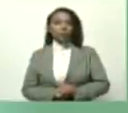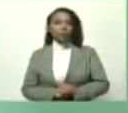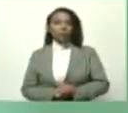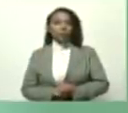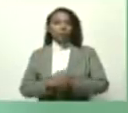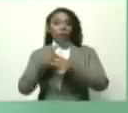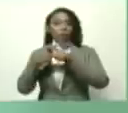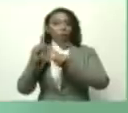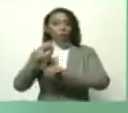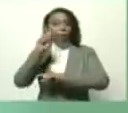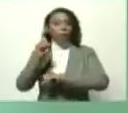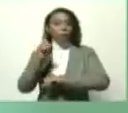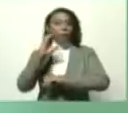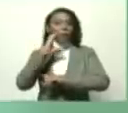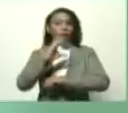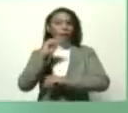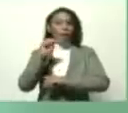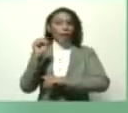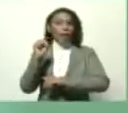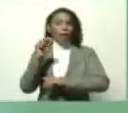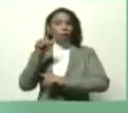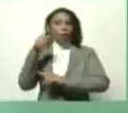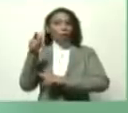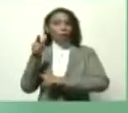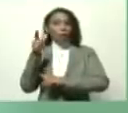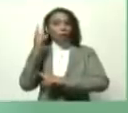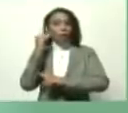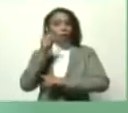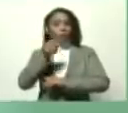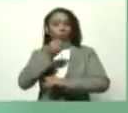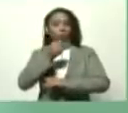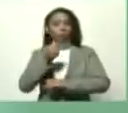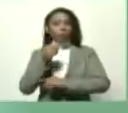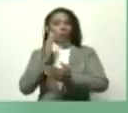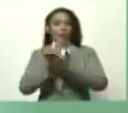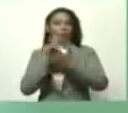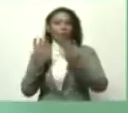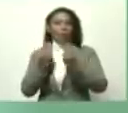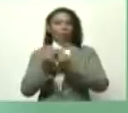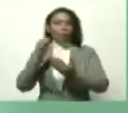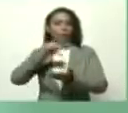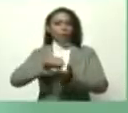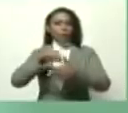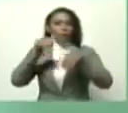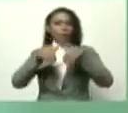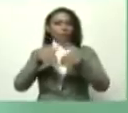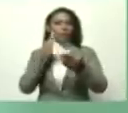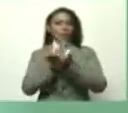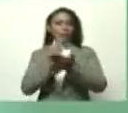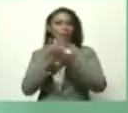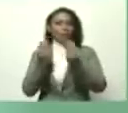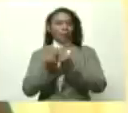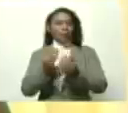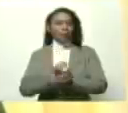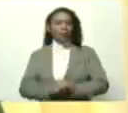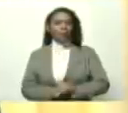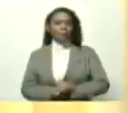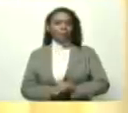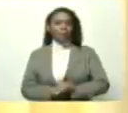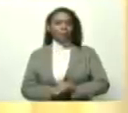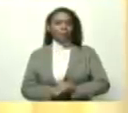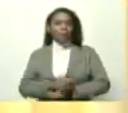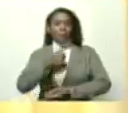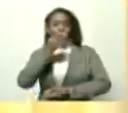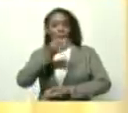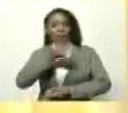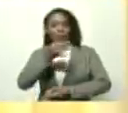Siguiente pregunta, por CNN, Osmari Hernández. Y Osmari y Gabriela siempre están juntas, en los centros de votación siempre están juntas. Buenas tardes. ¿Cómo está,